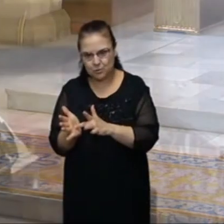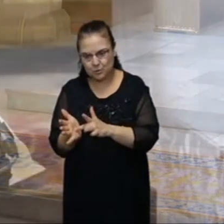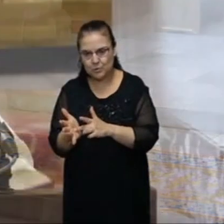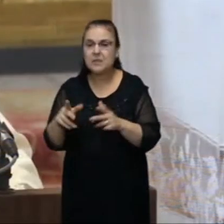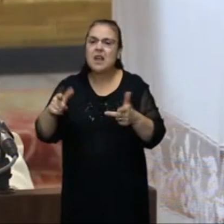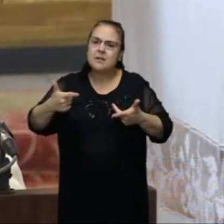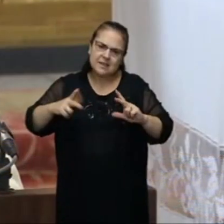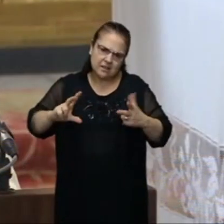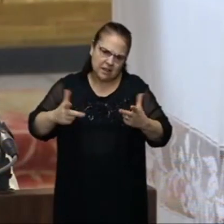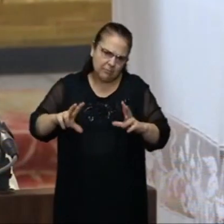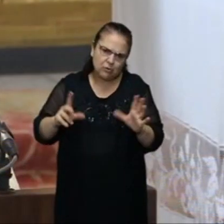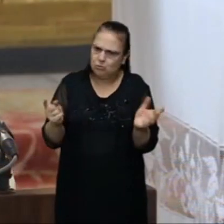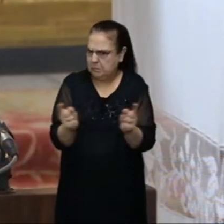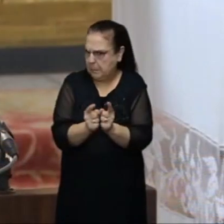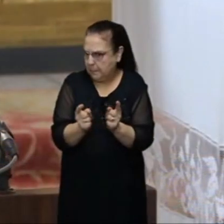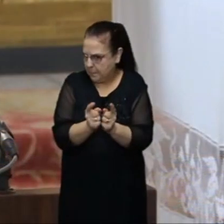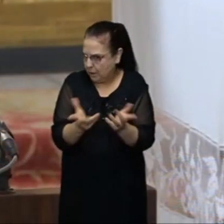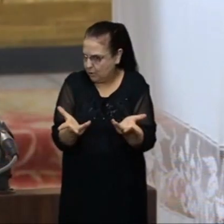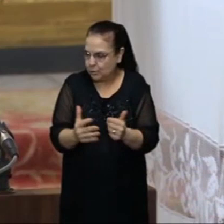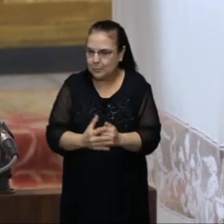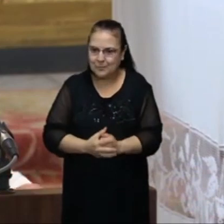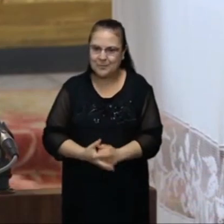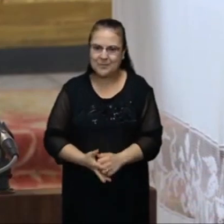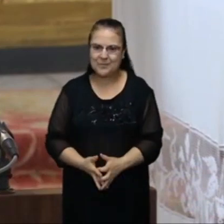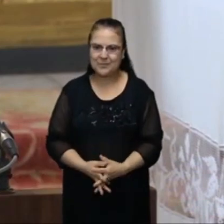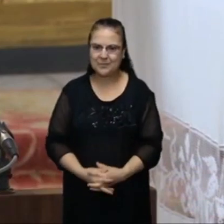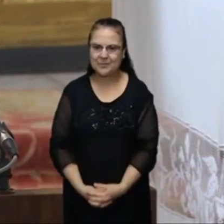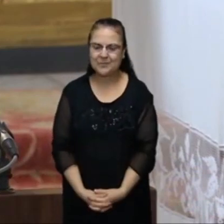Nos sentamos un instante.